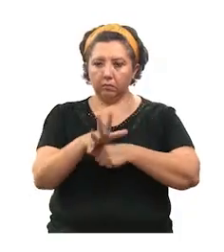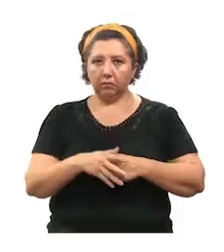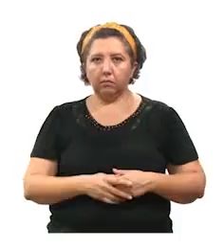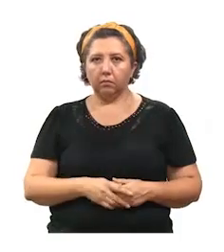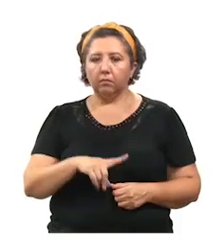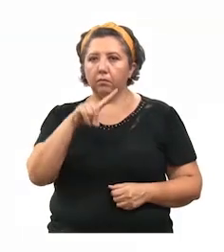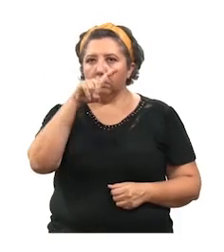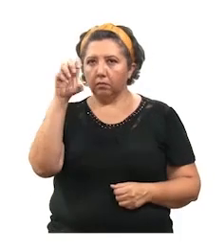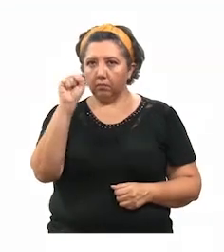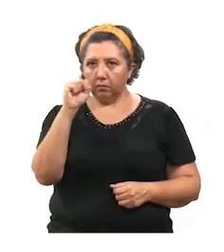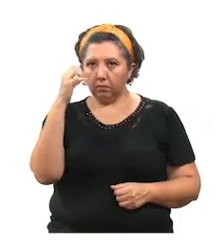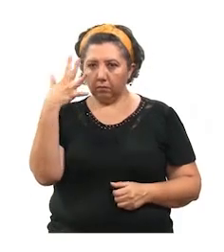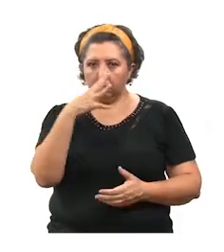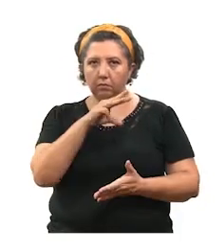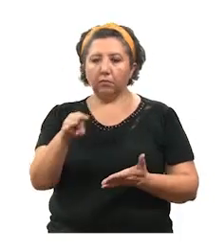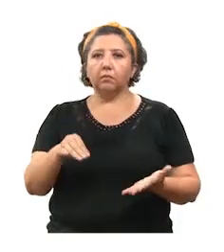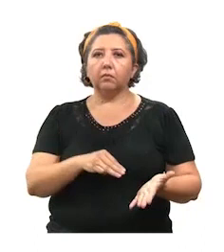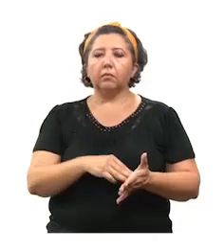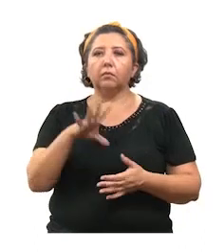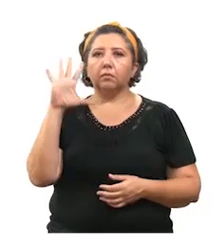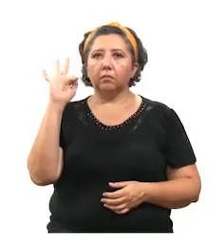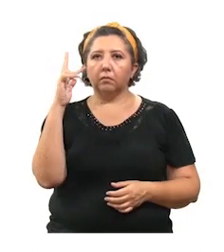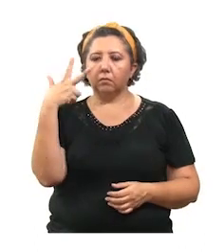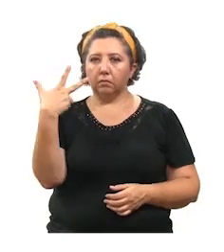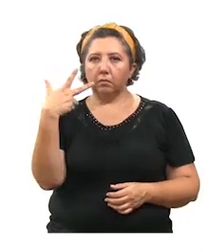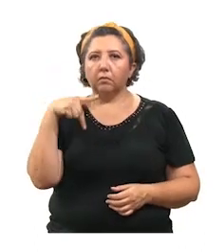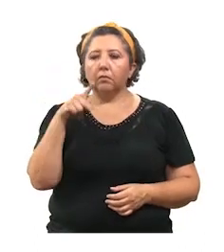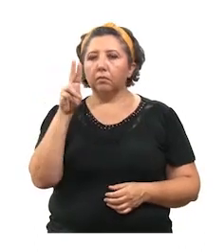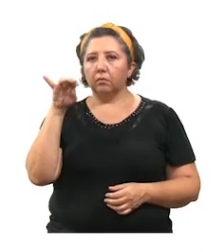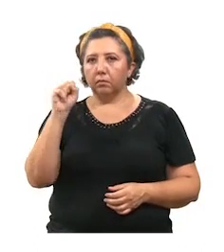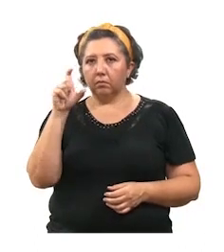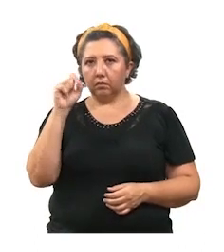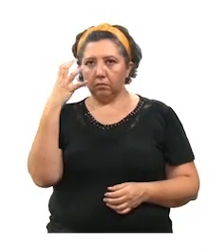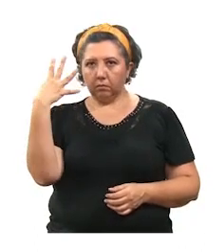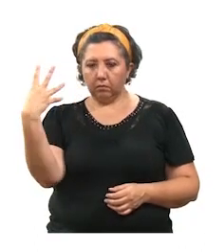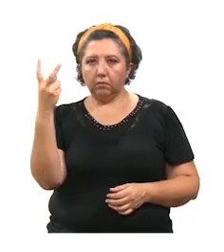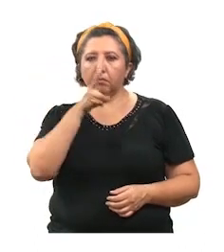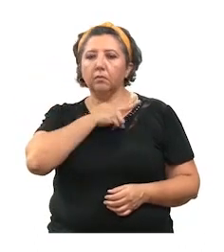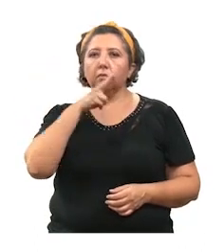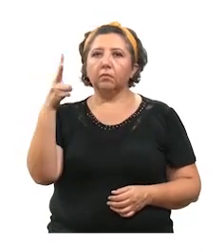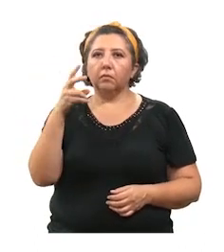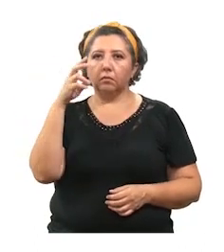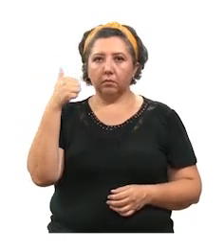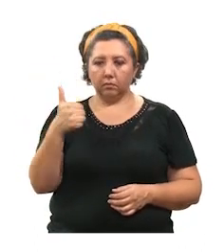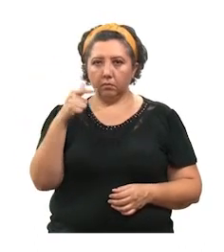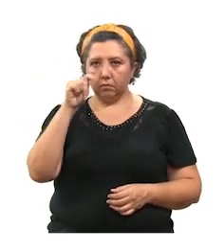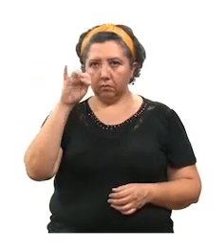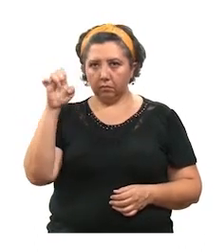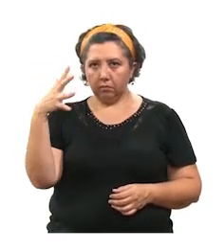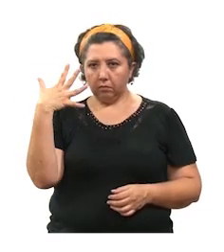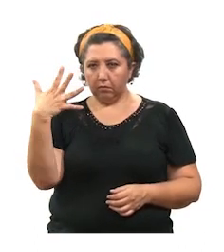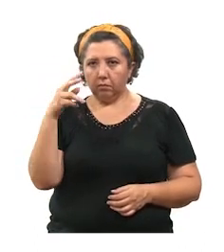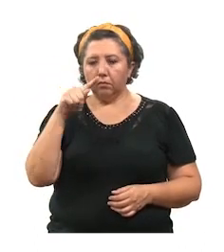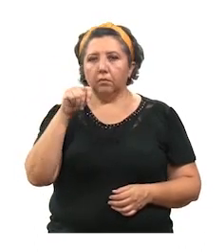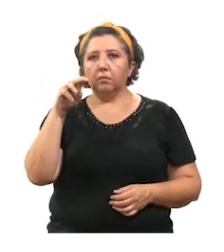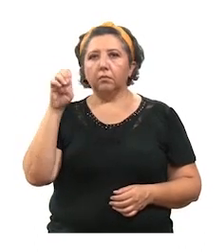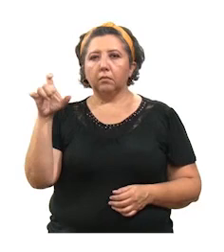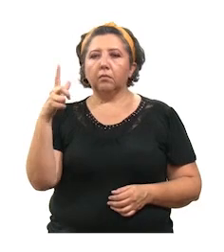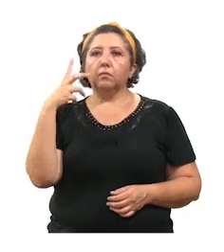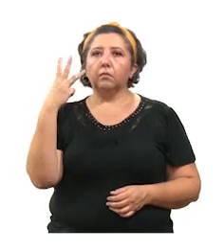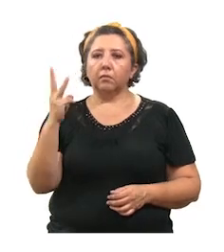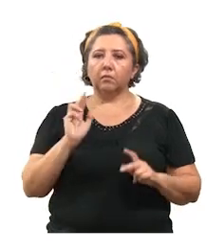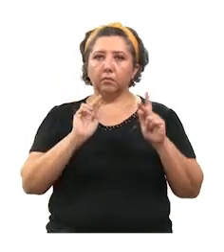coronavirus, 165 en Mérida, 48 en Canacín, 24 en Valladolid, 6 en Ticul, 5 en Motul,